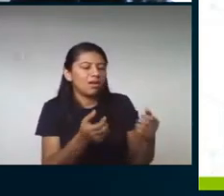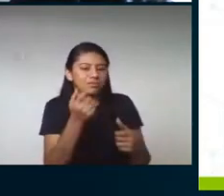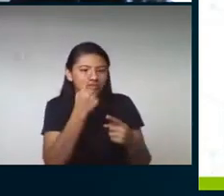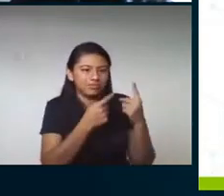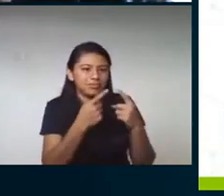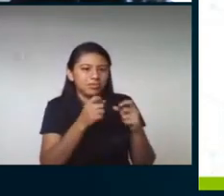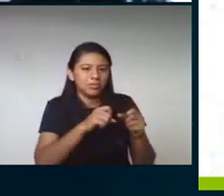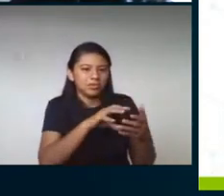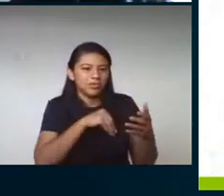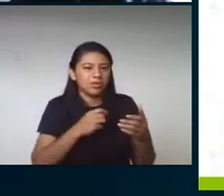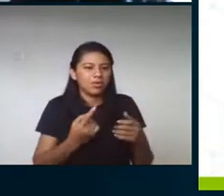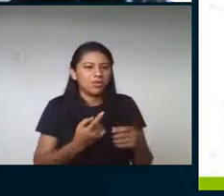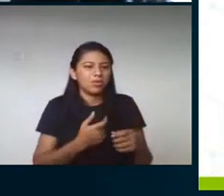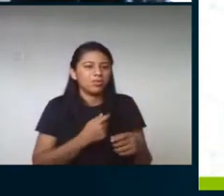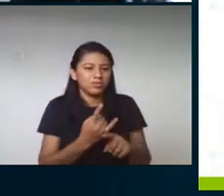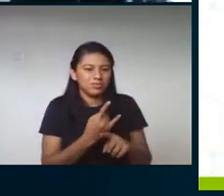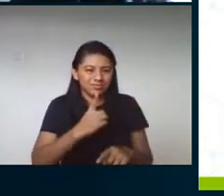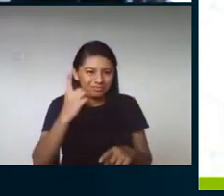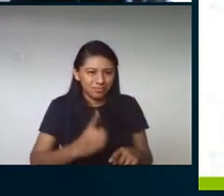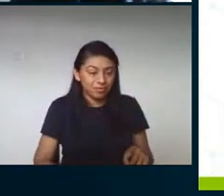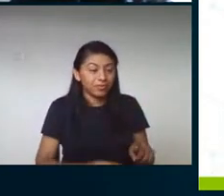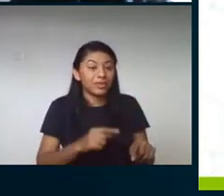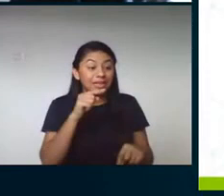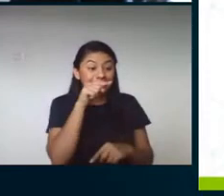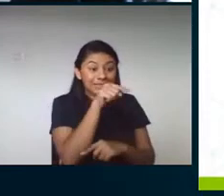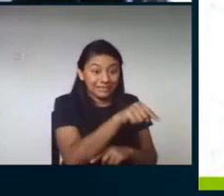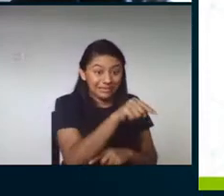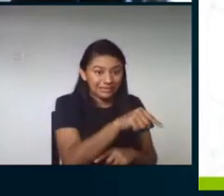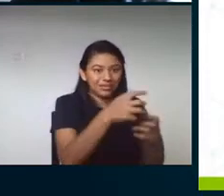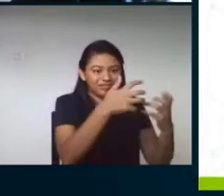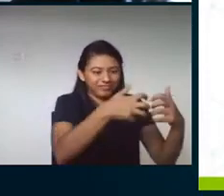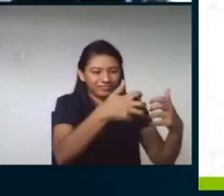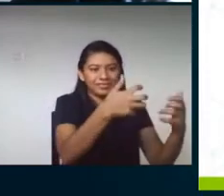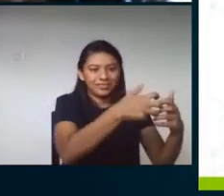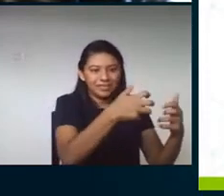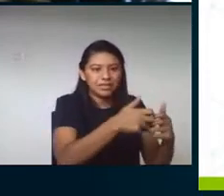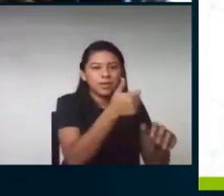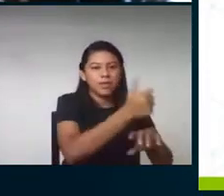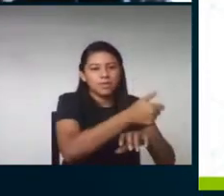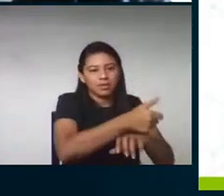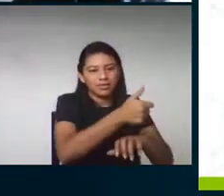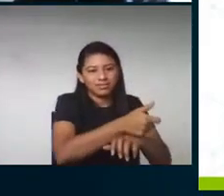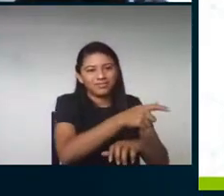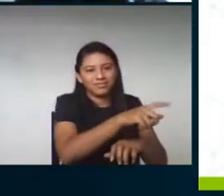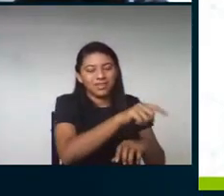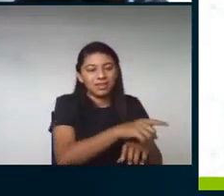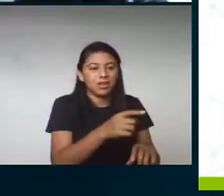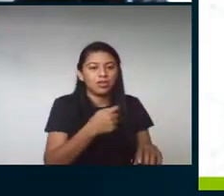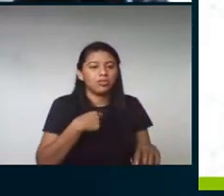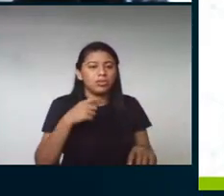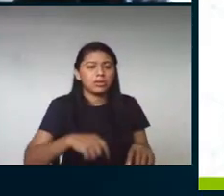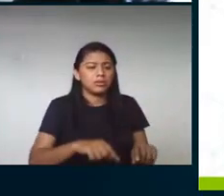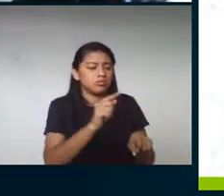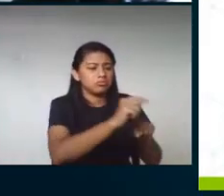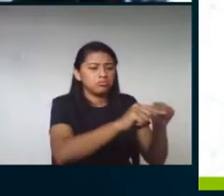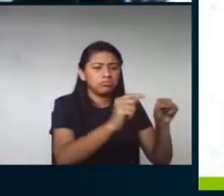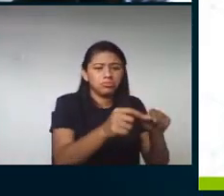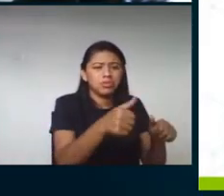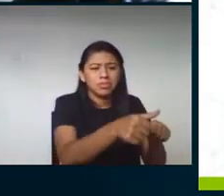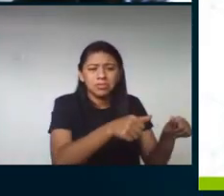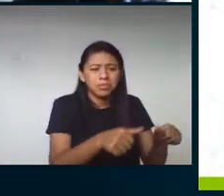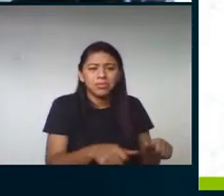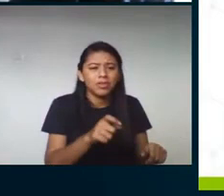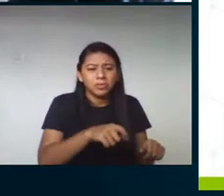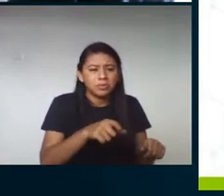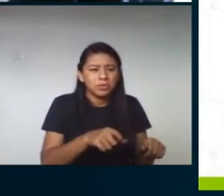que hacer estos cambios de manera automática, de manera dinámica, con el propósito de que nosotros, ya los operarios o los